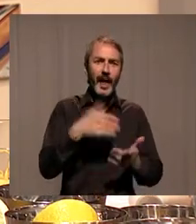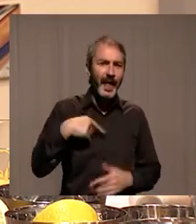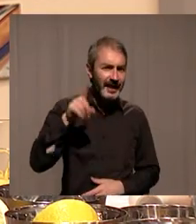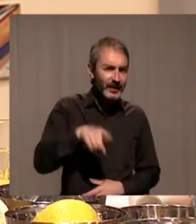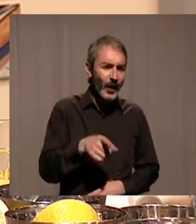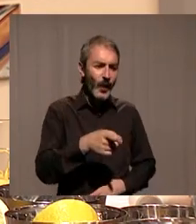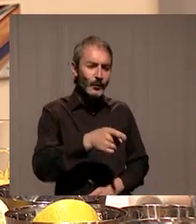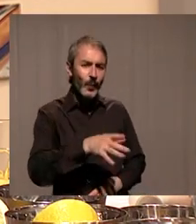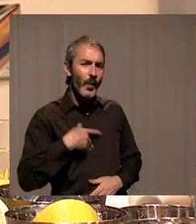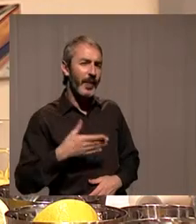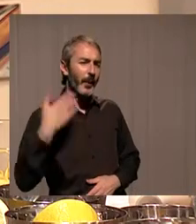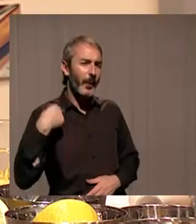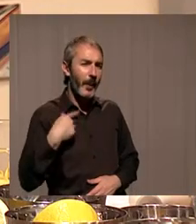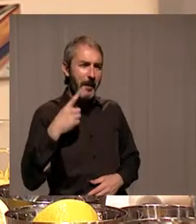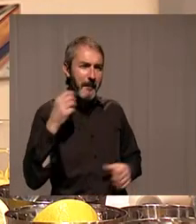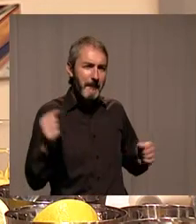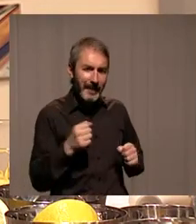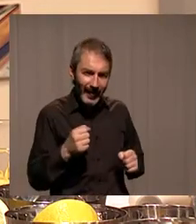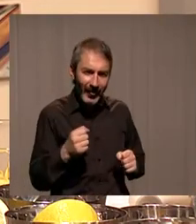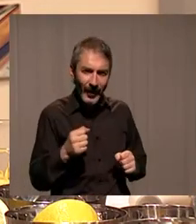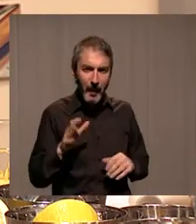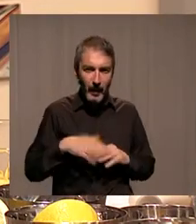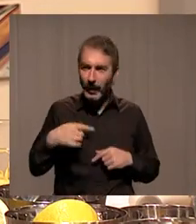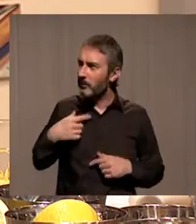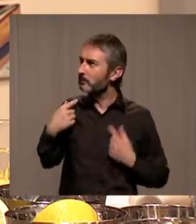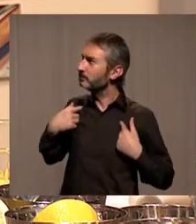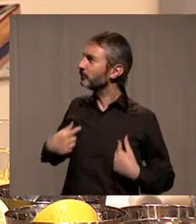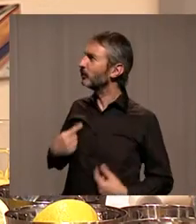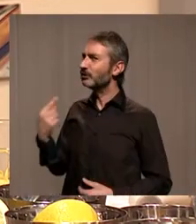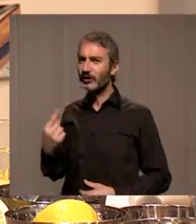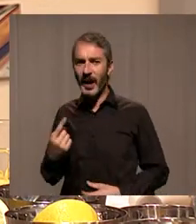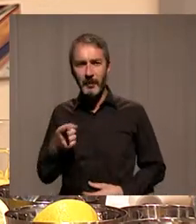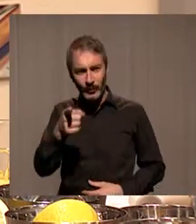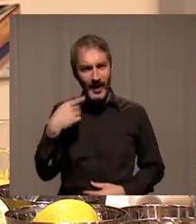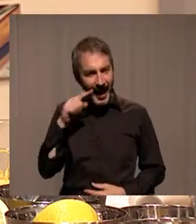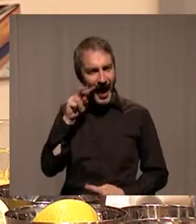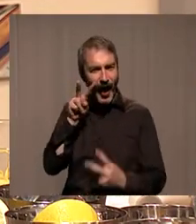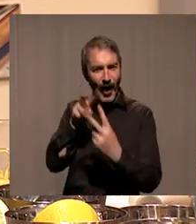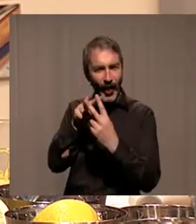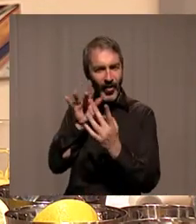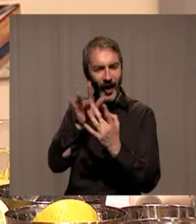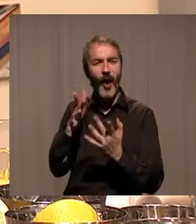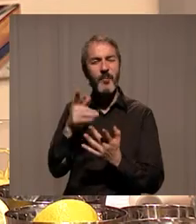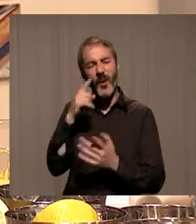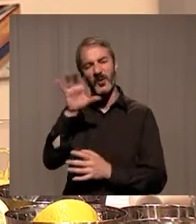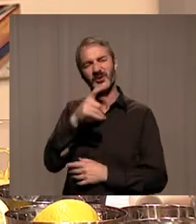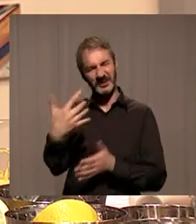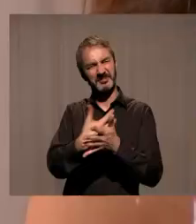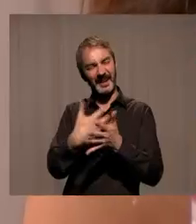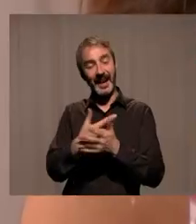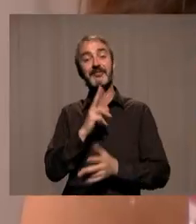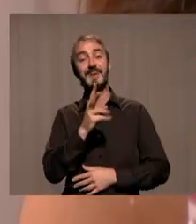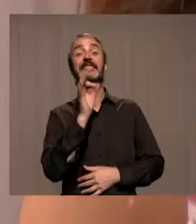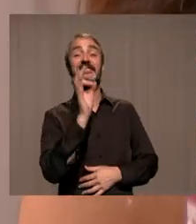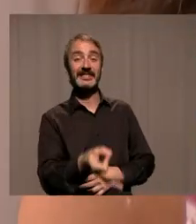tuviste miedo de llegar aquí y estar sola, ¿no? Pero conociste a alguien de un modo curioso, ¿cómo fue? Sí,